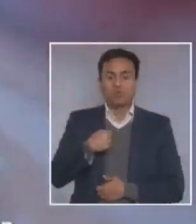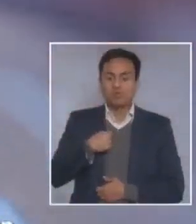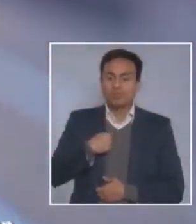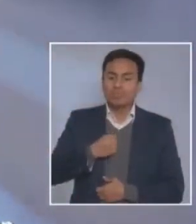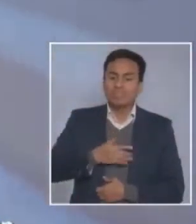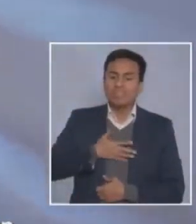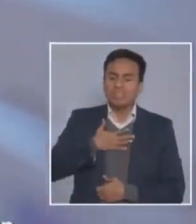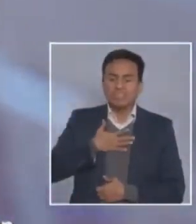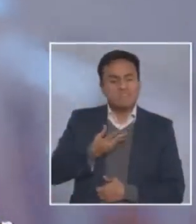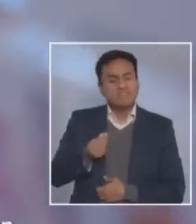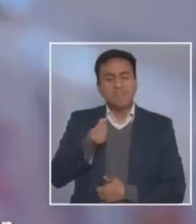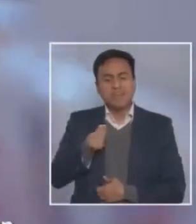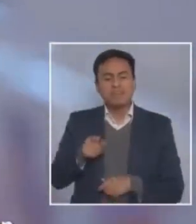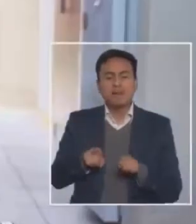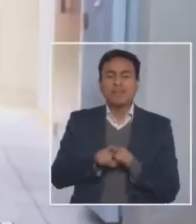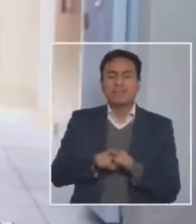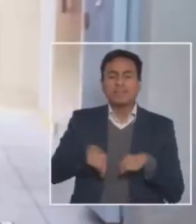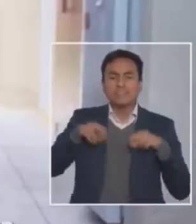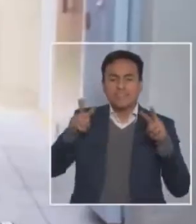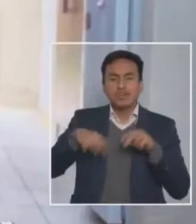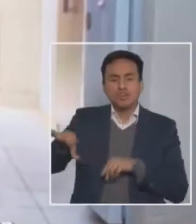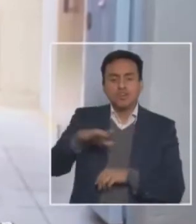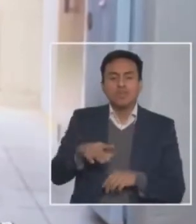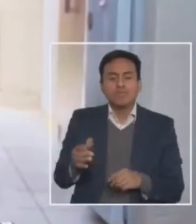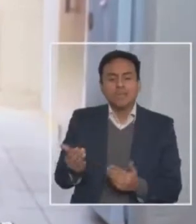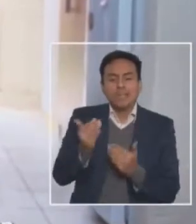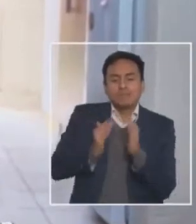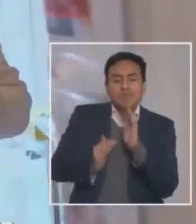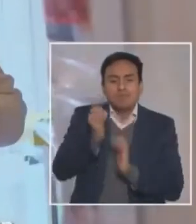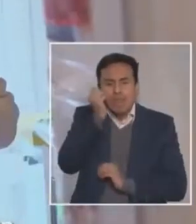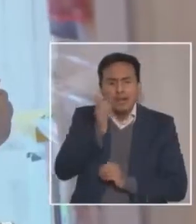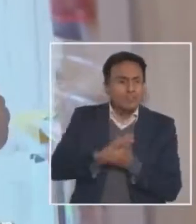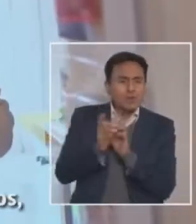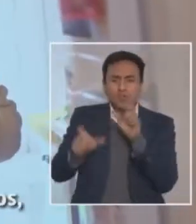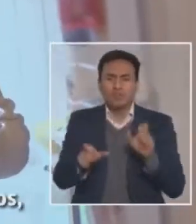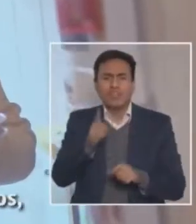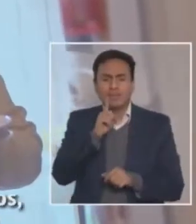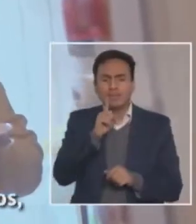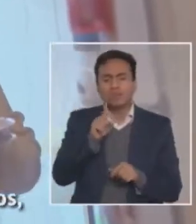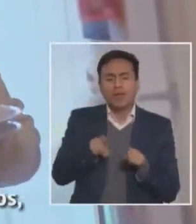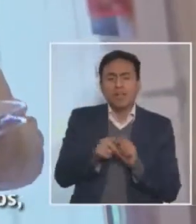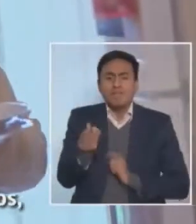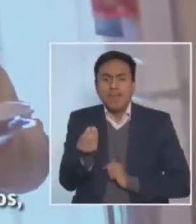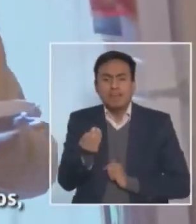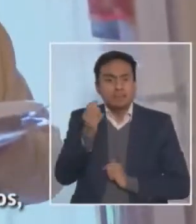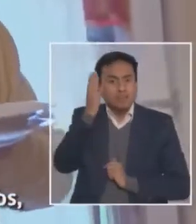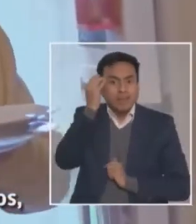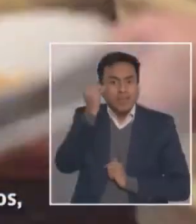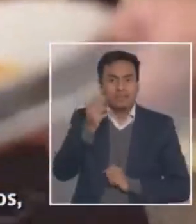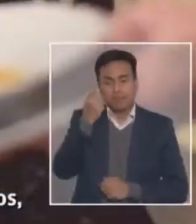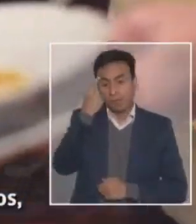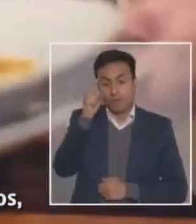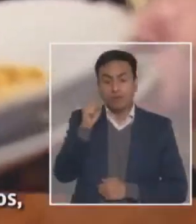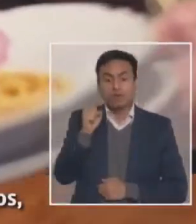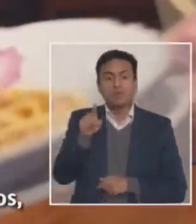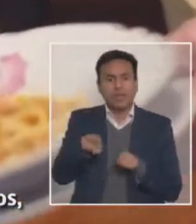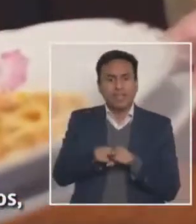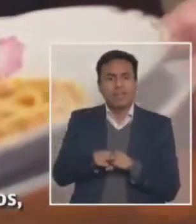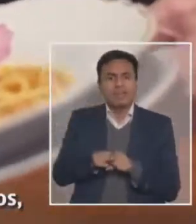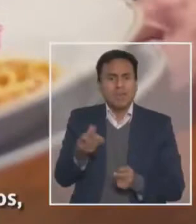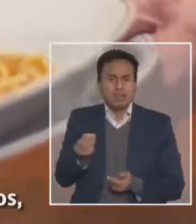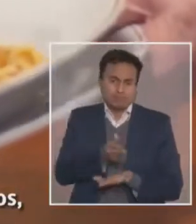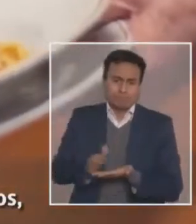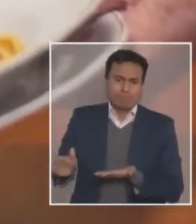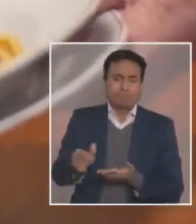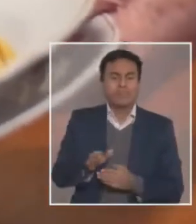po. Y yo me sentía súper bien y los chiquillos me querían, me cuidaban. Todos tenemos miedo que no sabemos, pero hay que